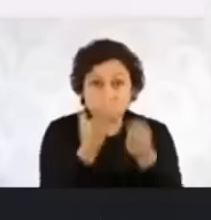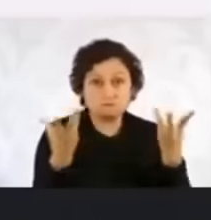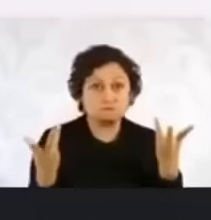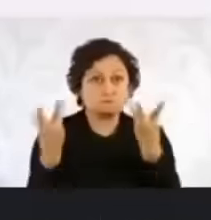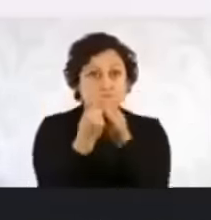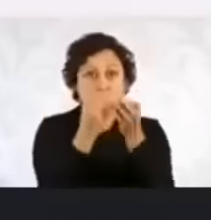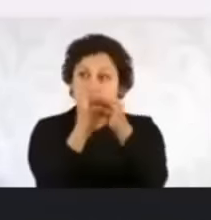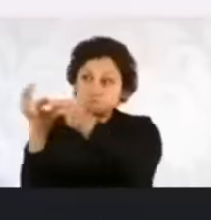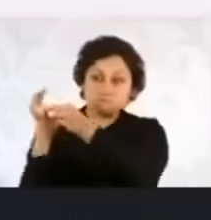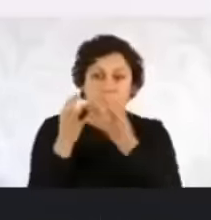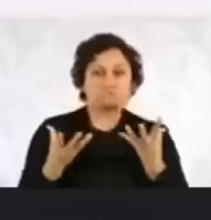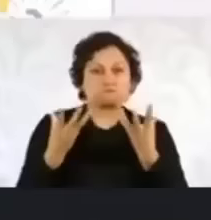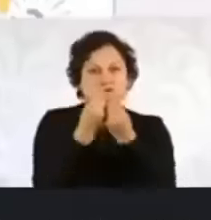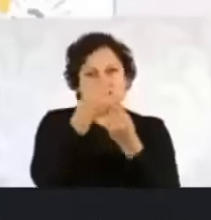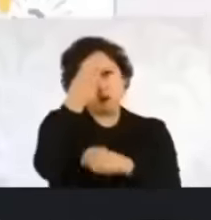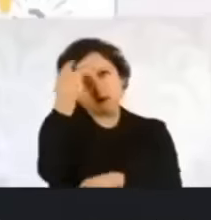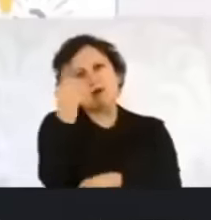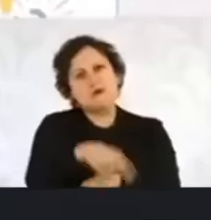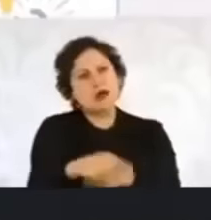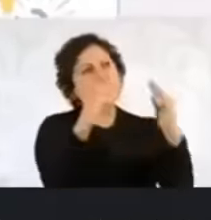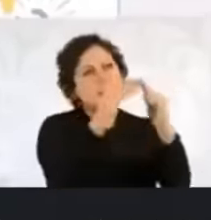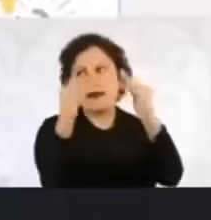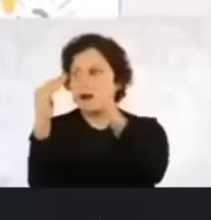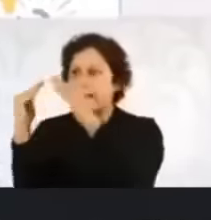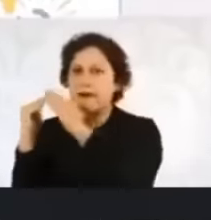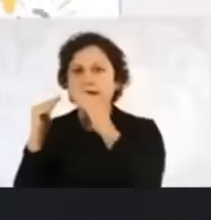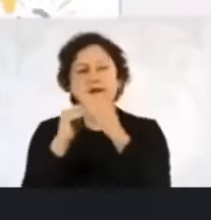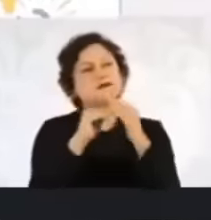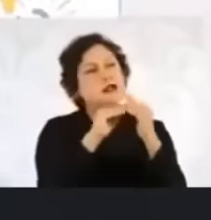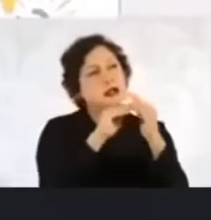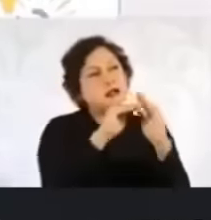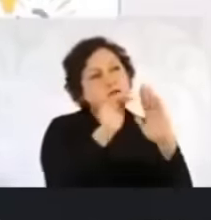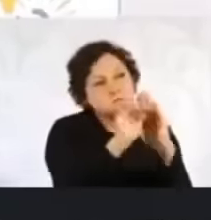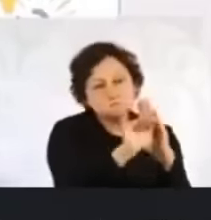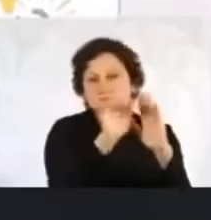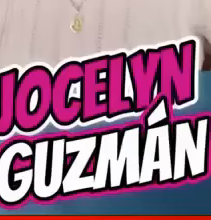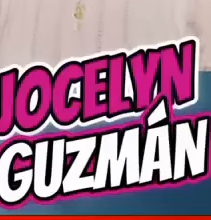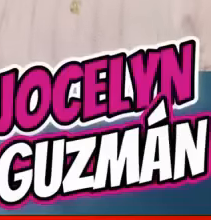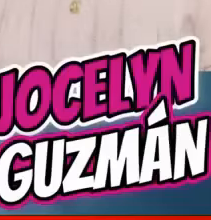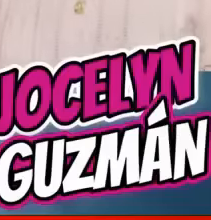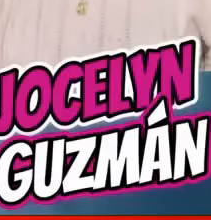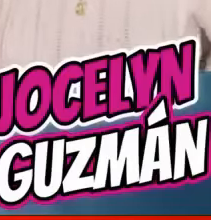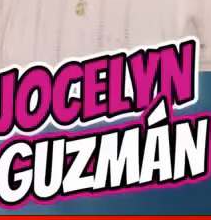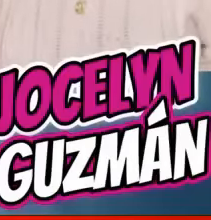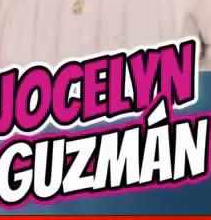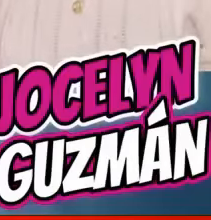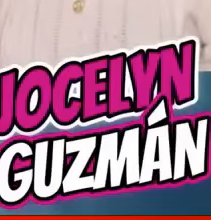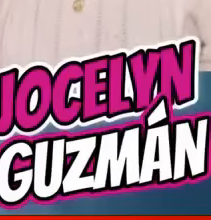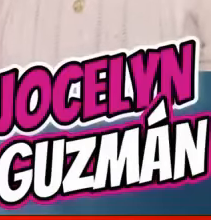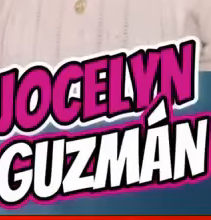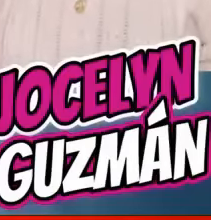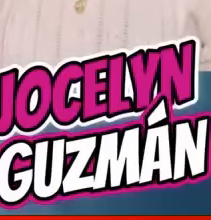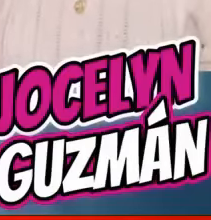tocar casa por casa en los polígonos de mayor índice delictivo. Parece que Margo Cortés no se